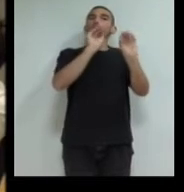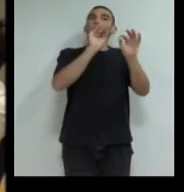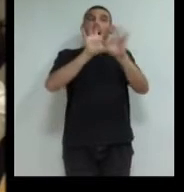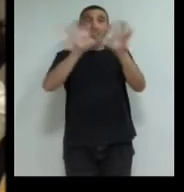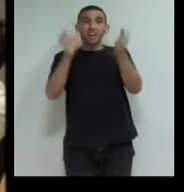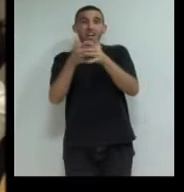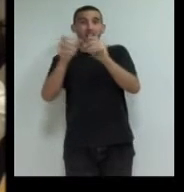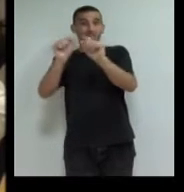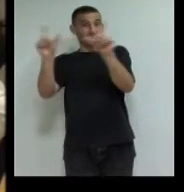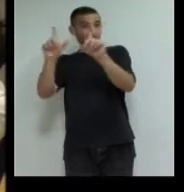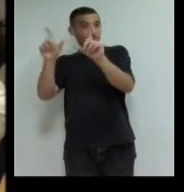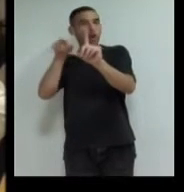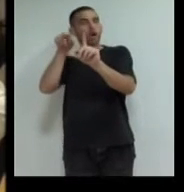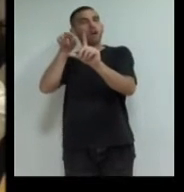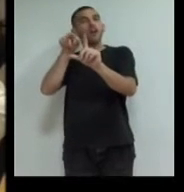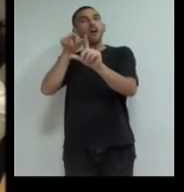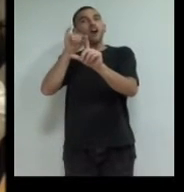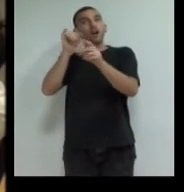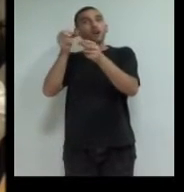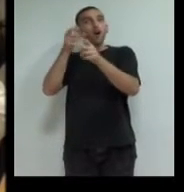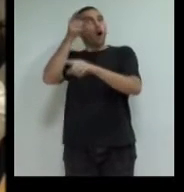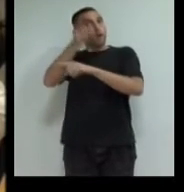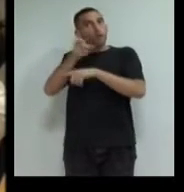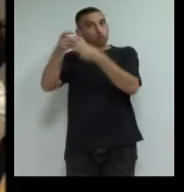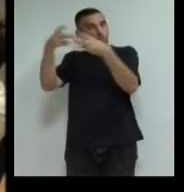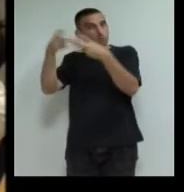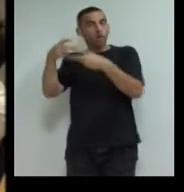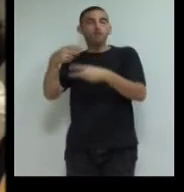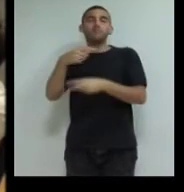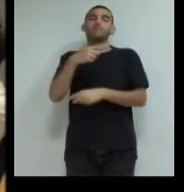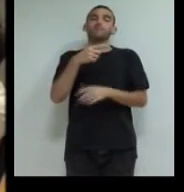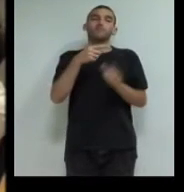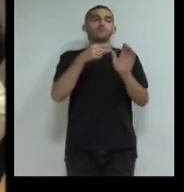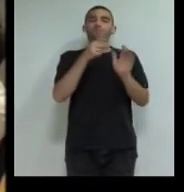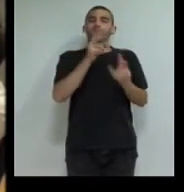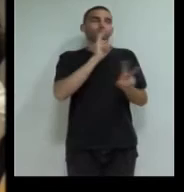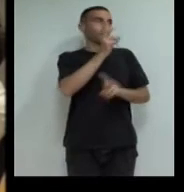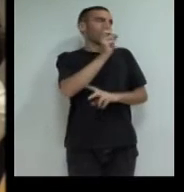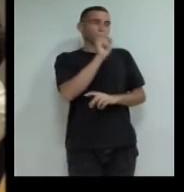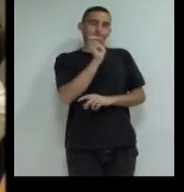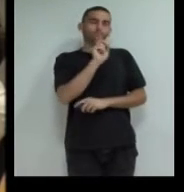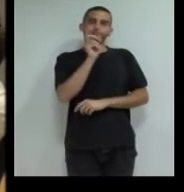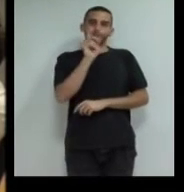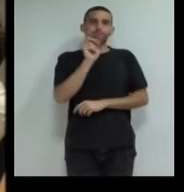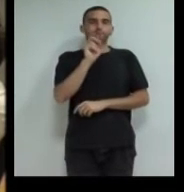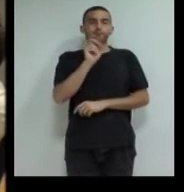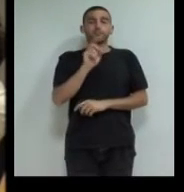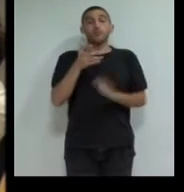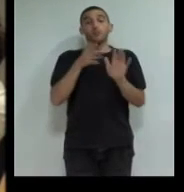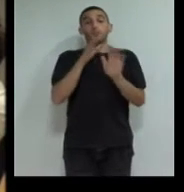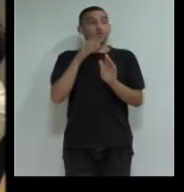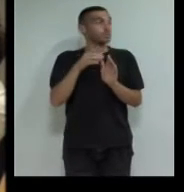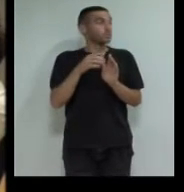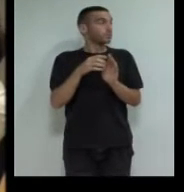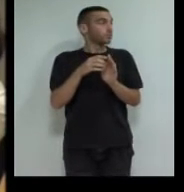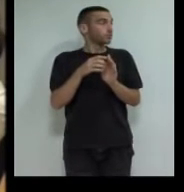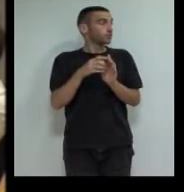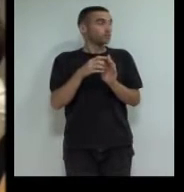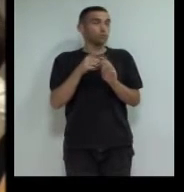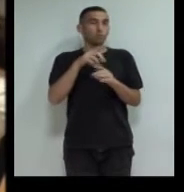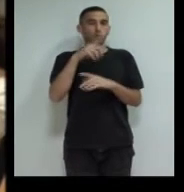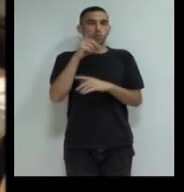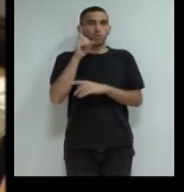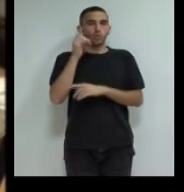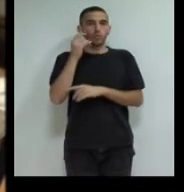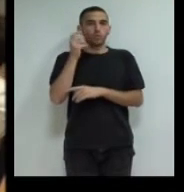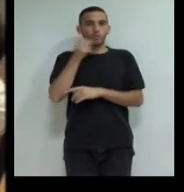Entonces, ¿puede ser que haya una laguna en ese tema? Puede ser. Por eso tal vez es más lo que dice Dimas de la voluntad. He